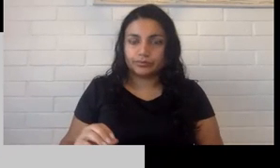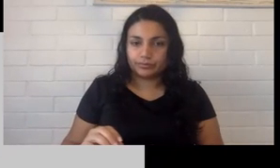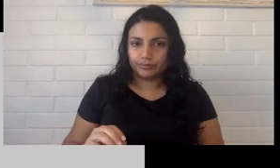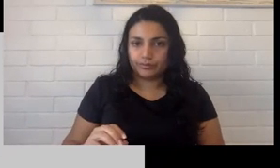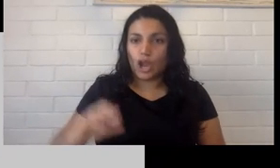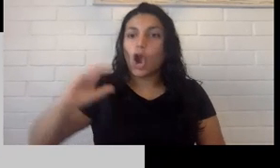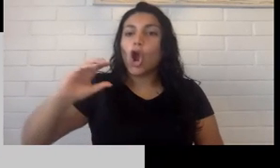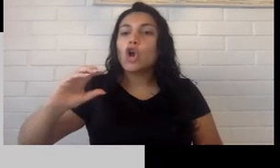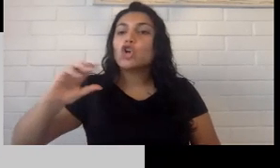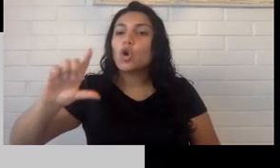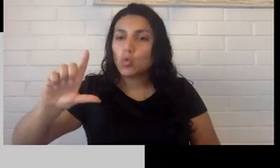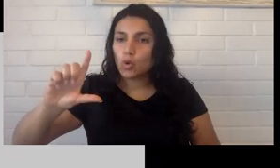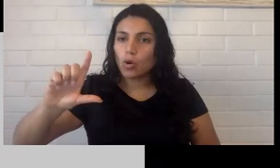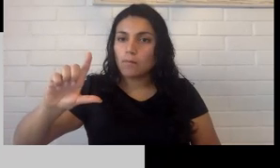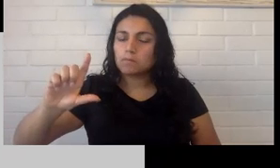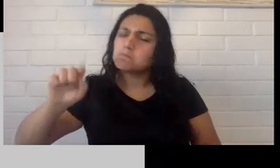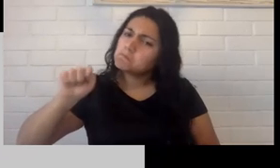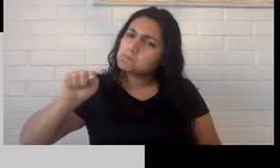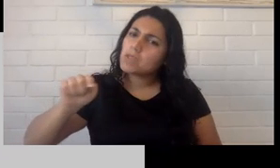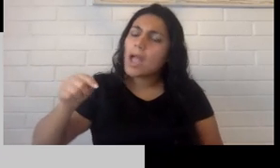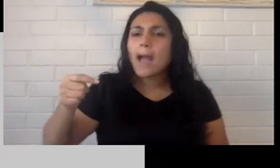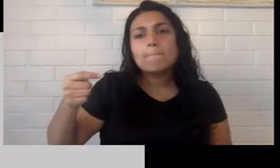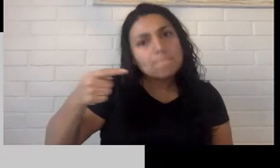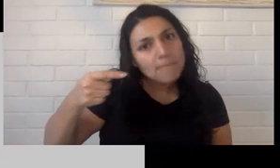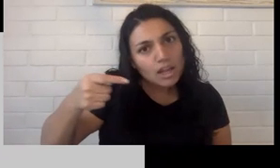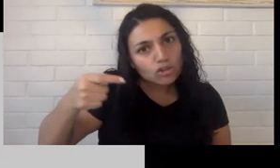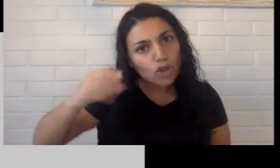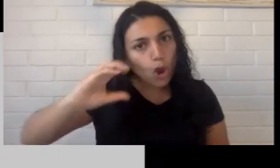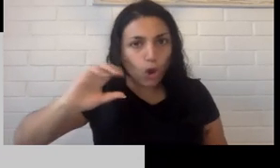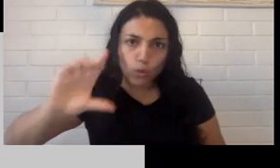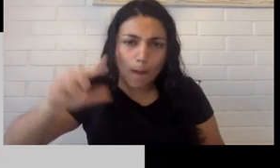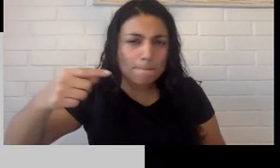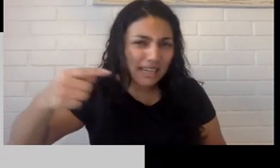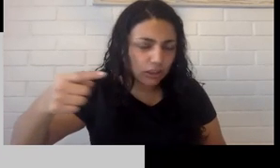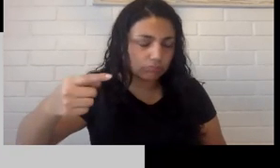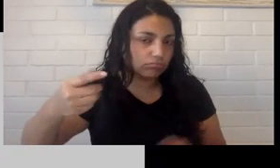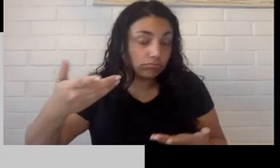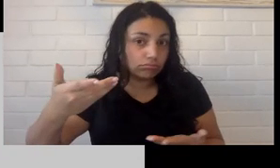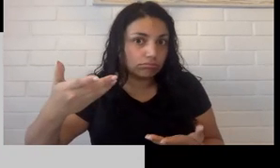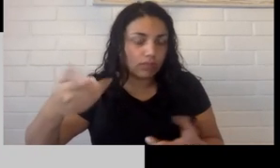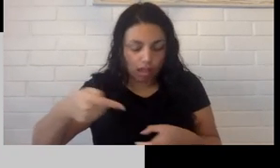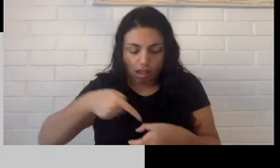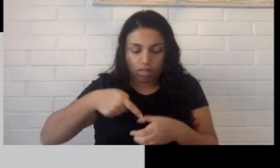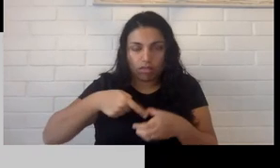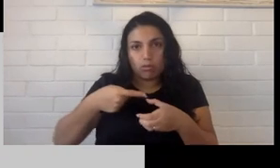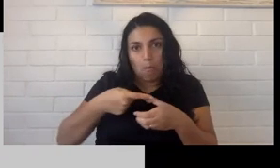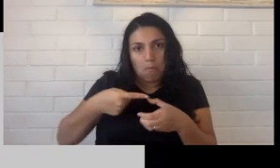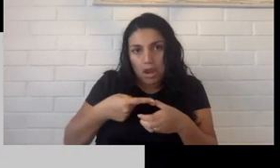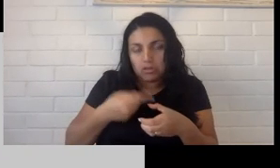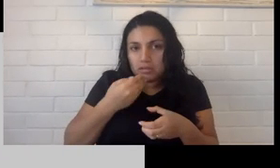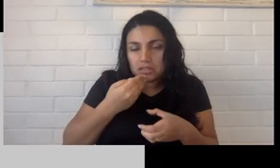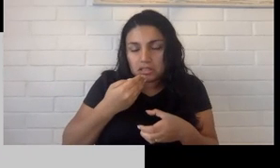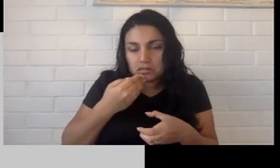sodio, con el ion cloruro, el ion cloruro tiene carga negativa. y dijimos que el medio intracelular